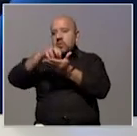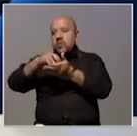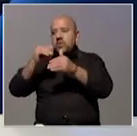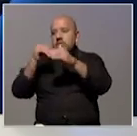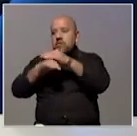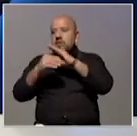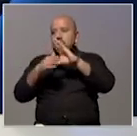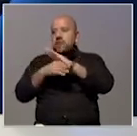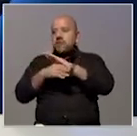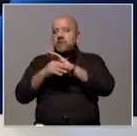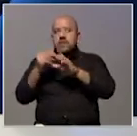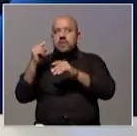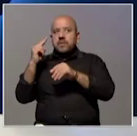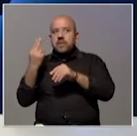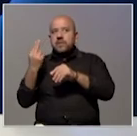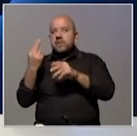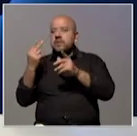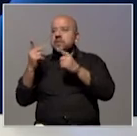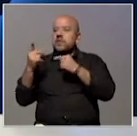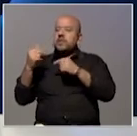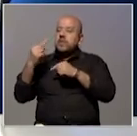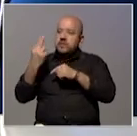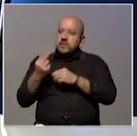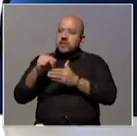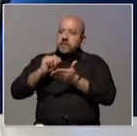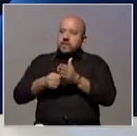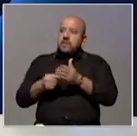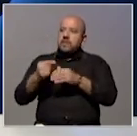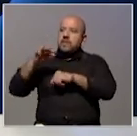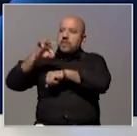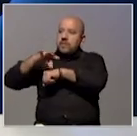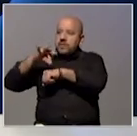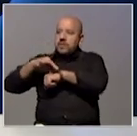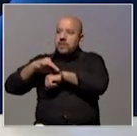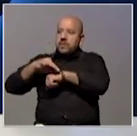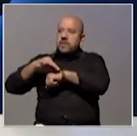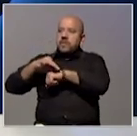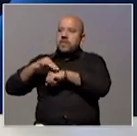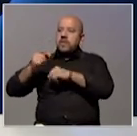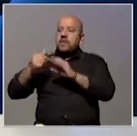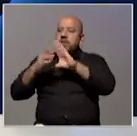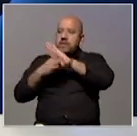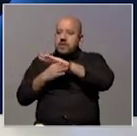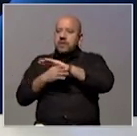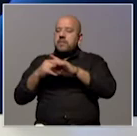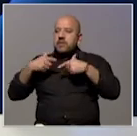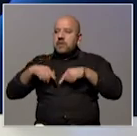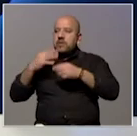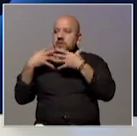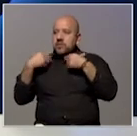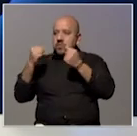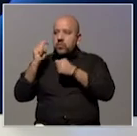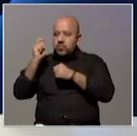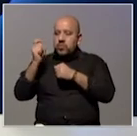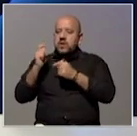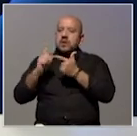la utilización la certificación de los médicos que diga que está en riesgo de vida actual mides el ministerio de salud pública el ministerio